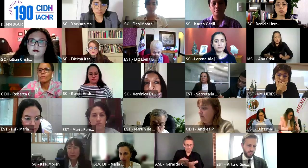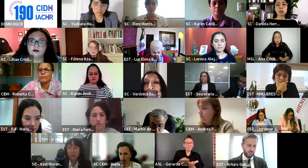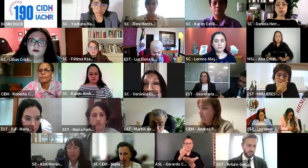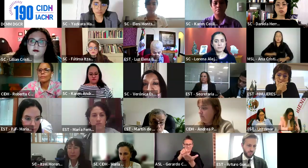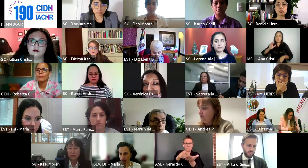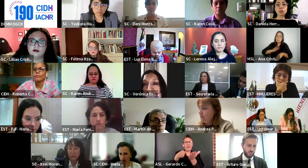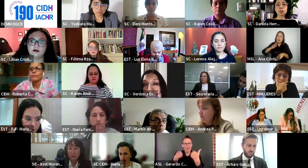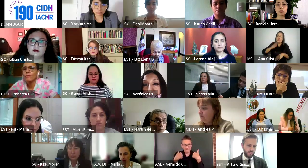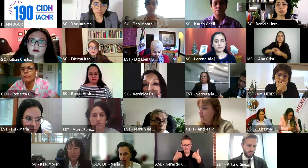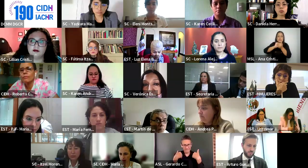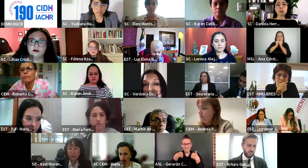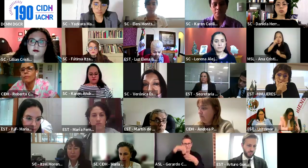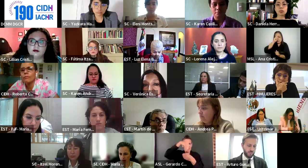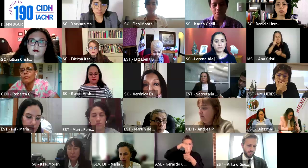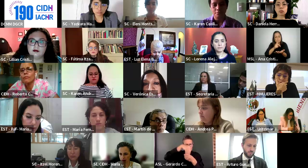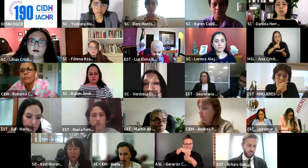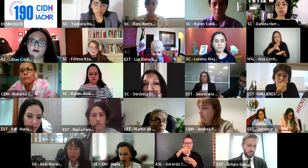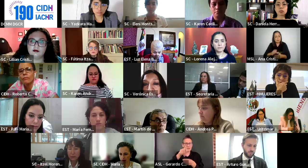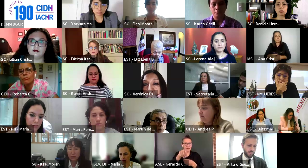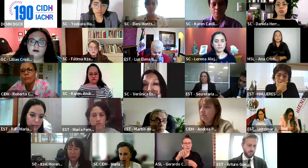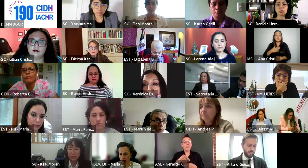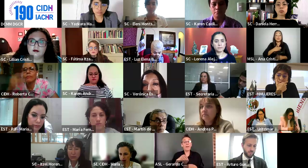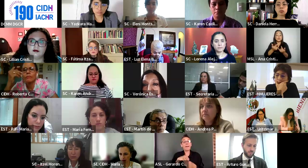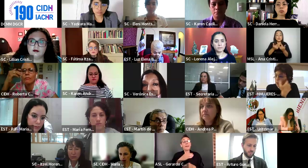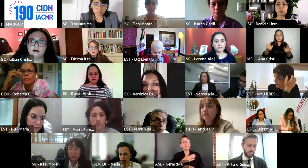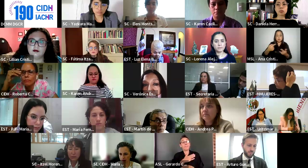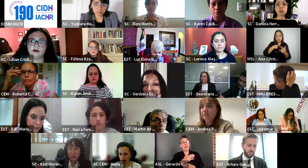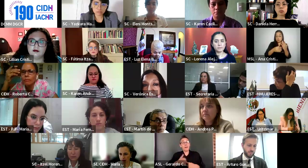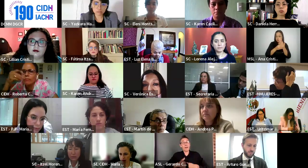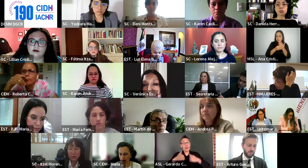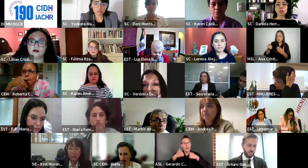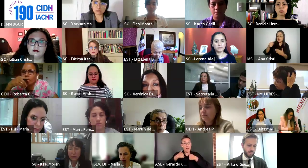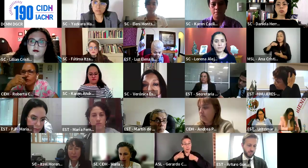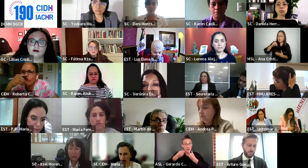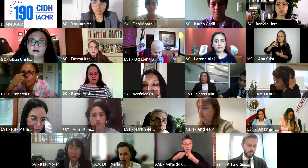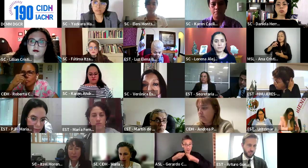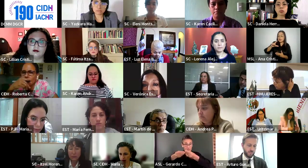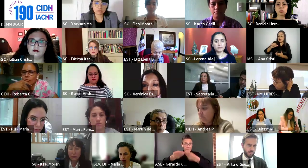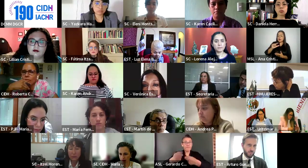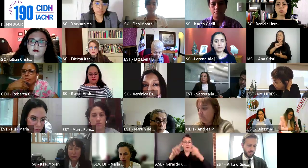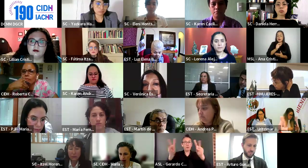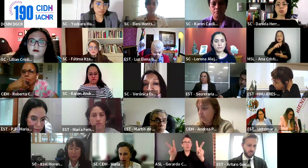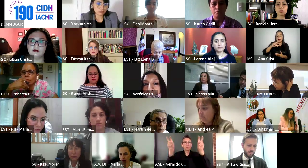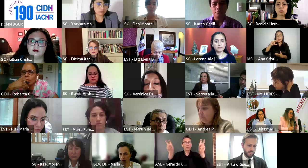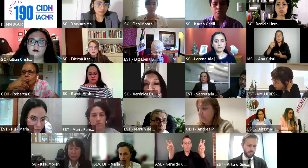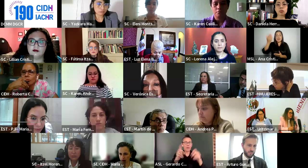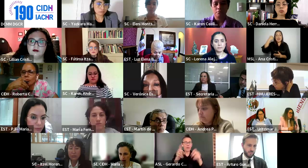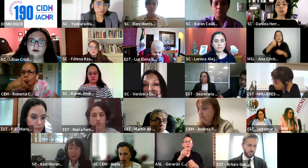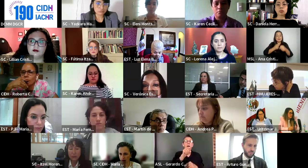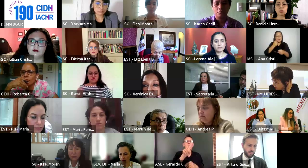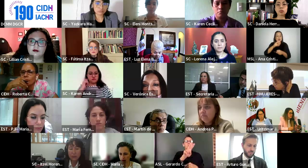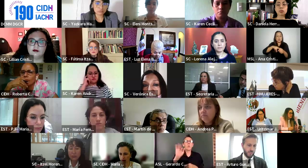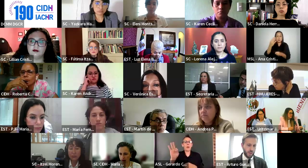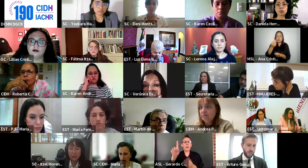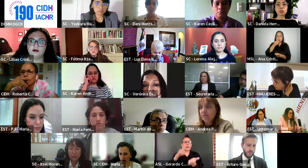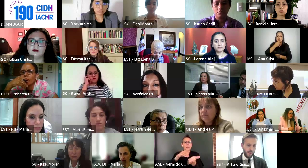enfermos. En el tenor de mi propia historia de vida, cito lo que la doctora Marcela Lagarde me confirmó de viva voz en 2009. Le comenté